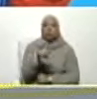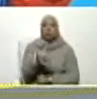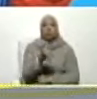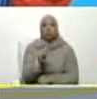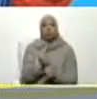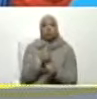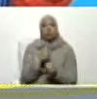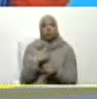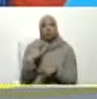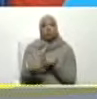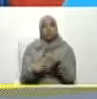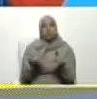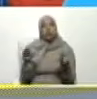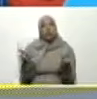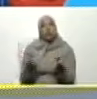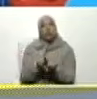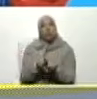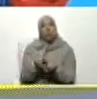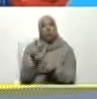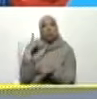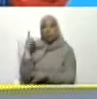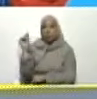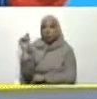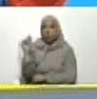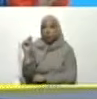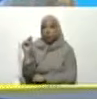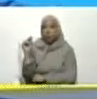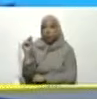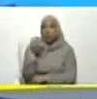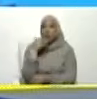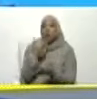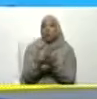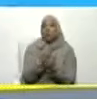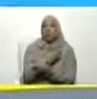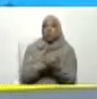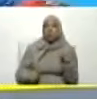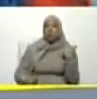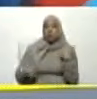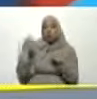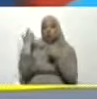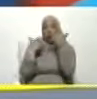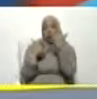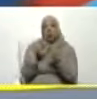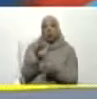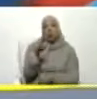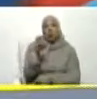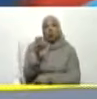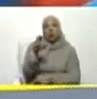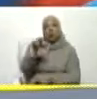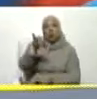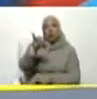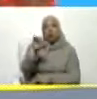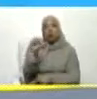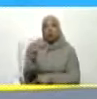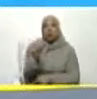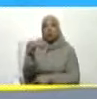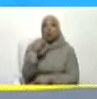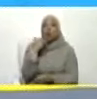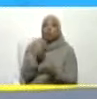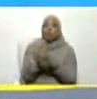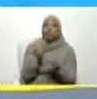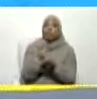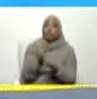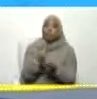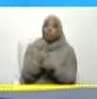tengo, aquí me los llevo y agradezco al comandante Reyes Reyes por este extraordinario trabajo que está haciendo